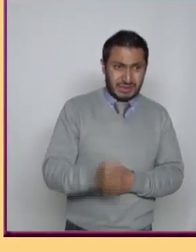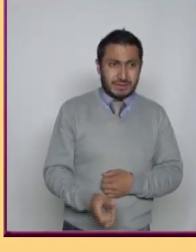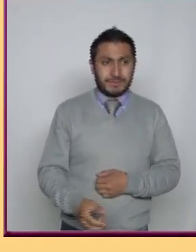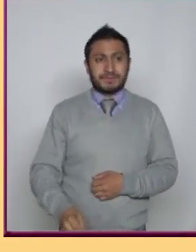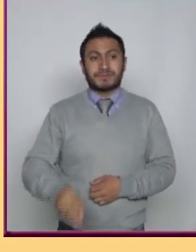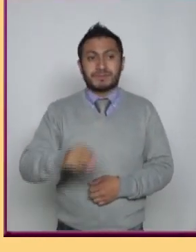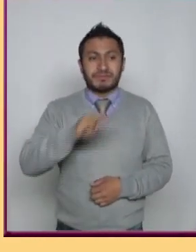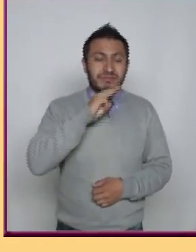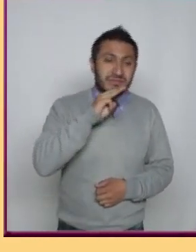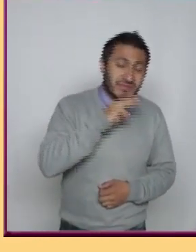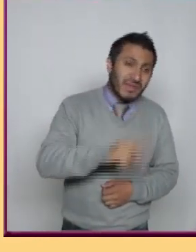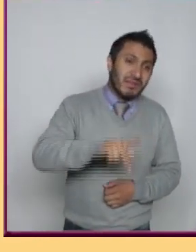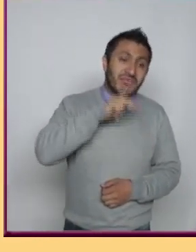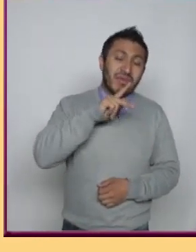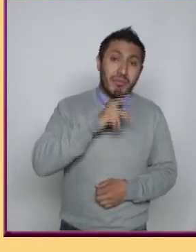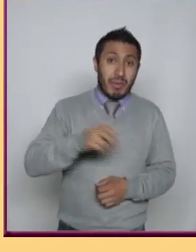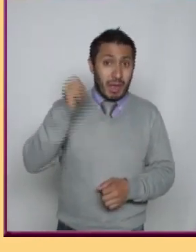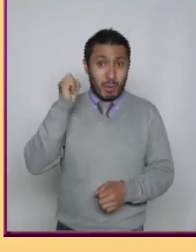maternidad y paternidad tempranas,